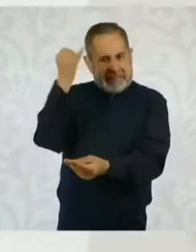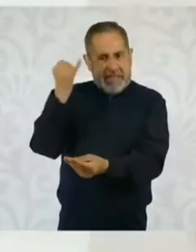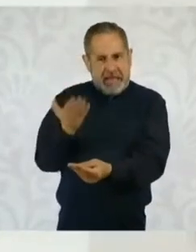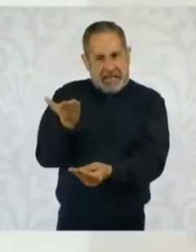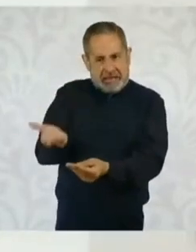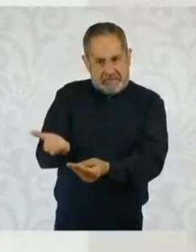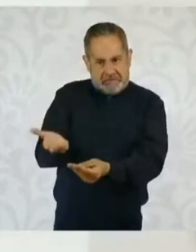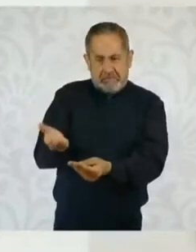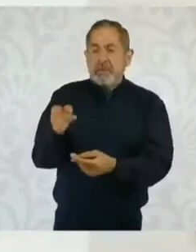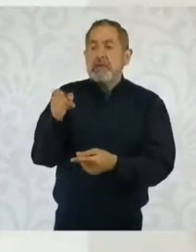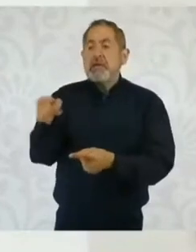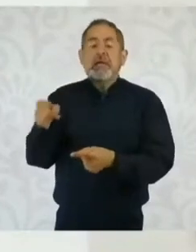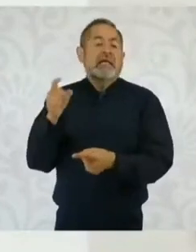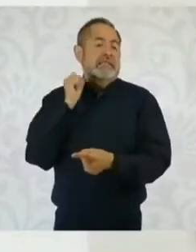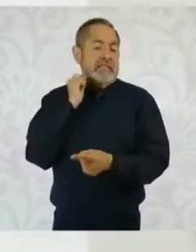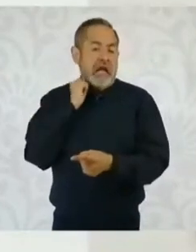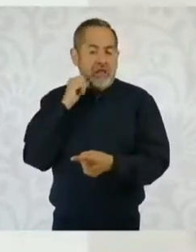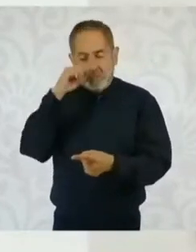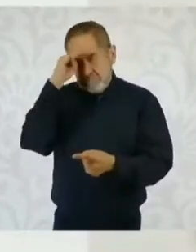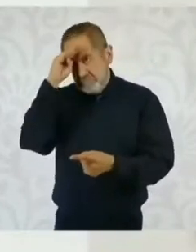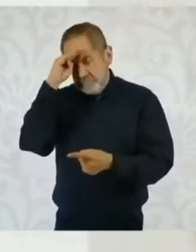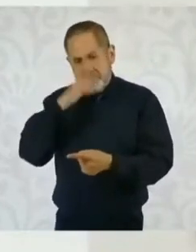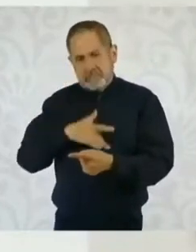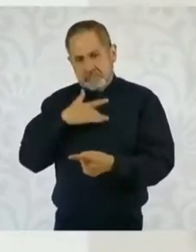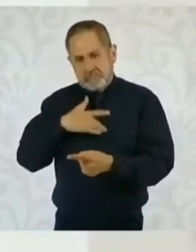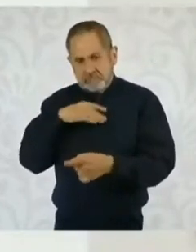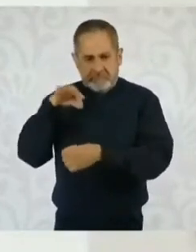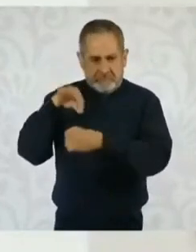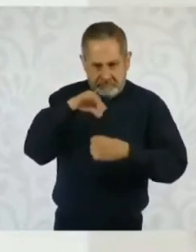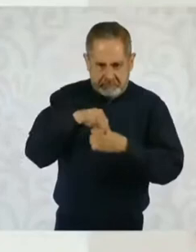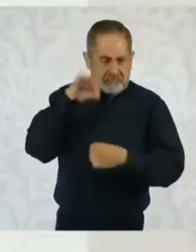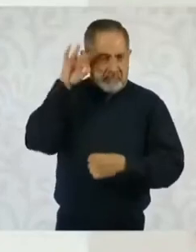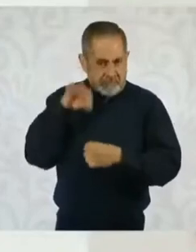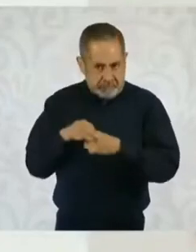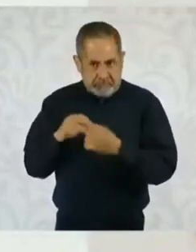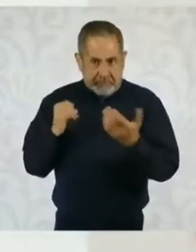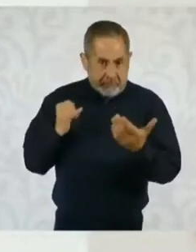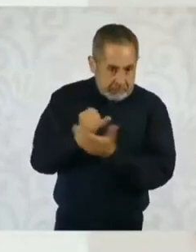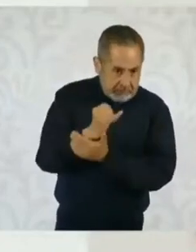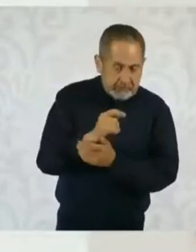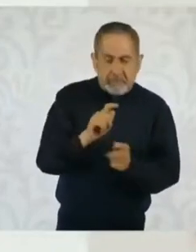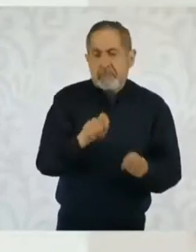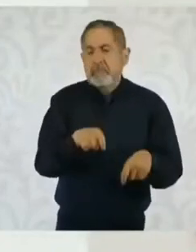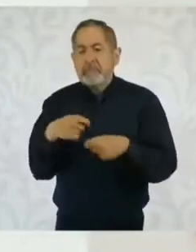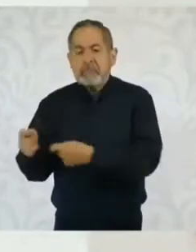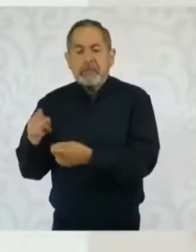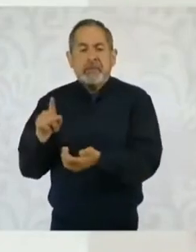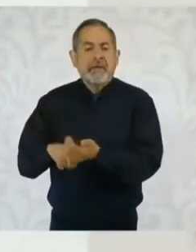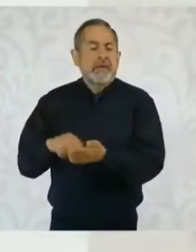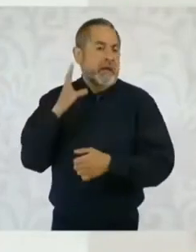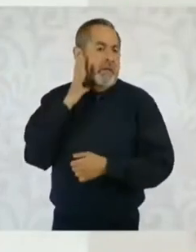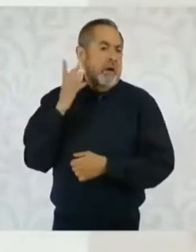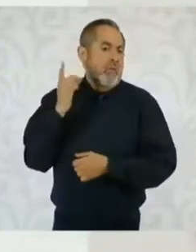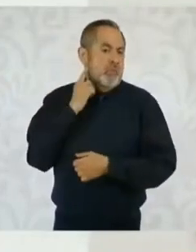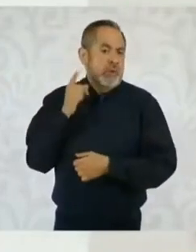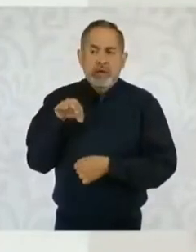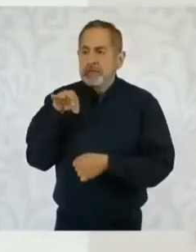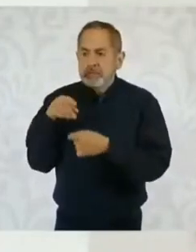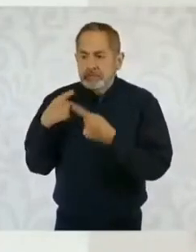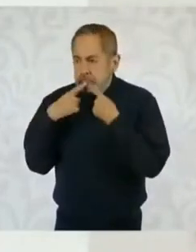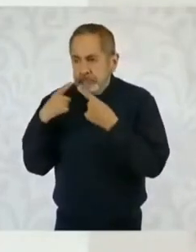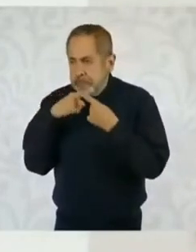consideración en el Senado de la República y después en la Cámara de Diputados. Esa es parte de la reforma